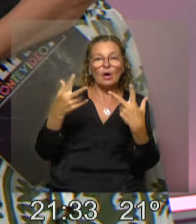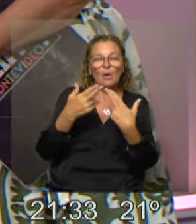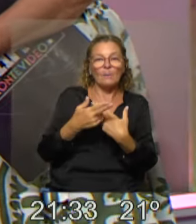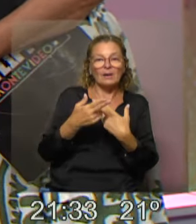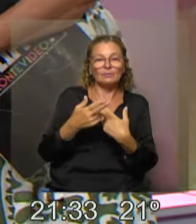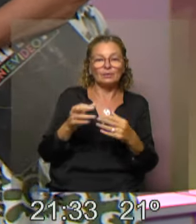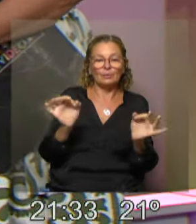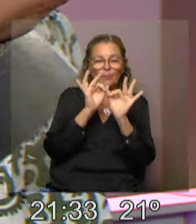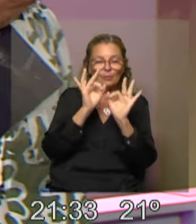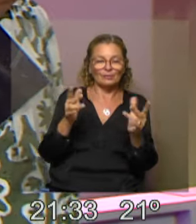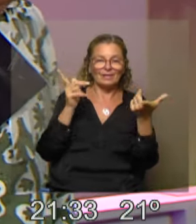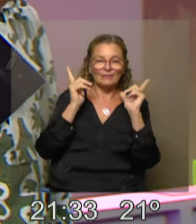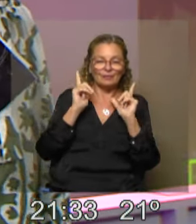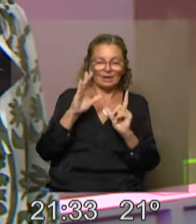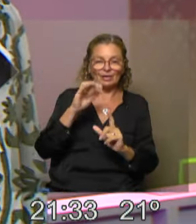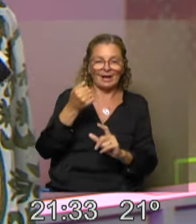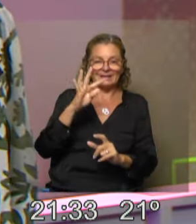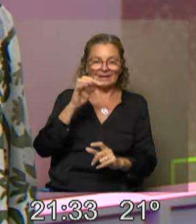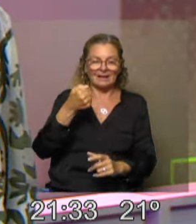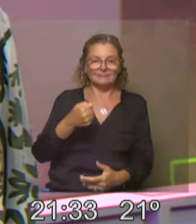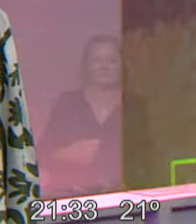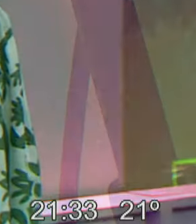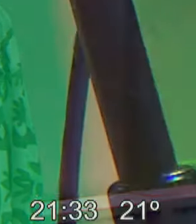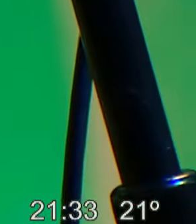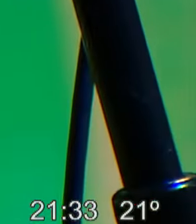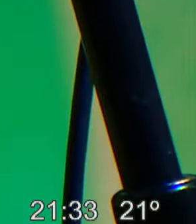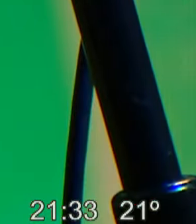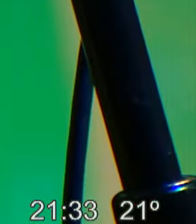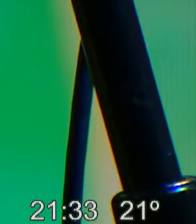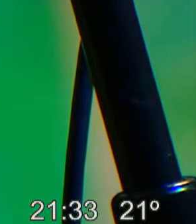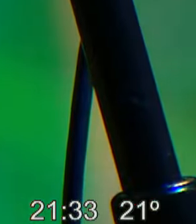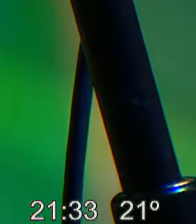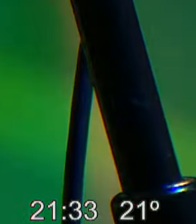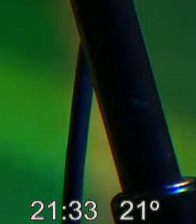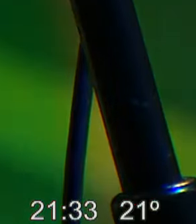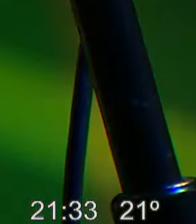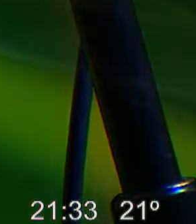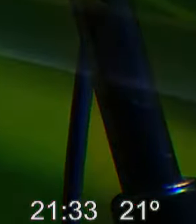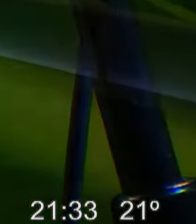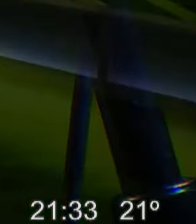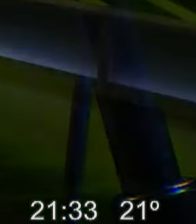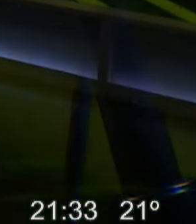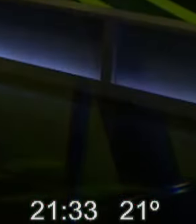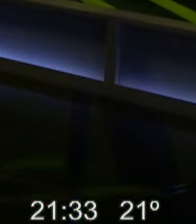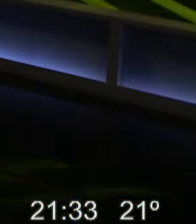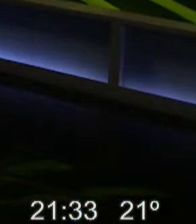con otro tema disfrutando de Cata Collado. Muy bien. Le he pedido tanto a Dios